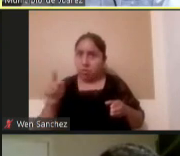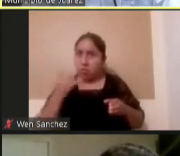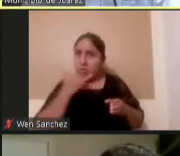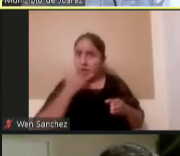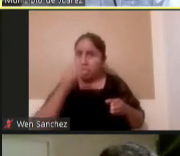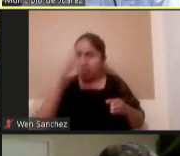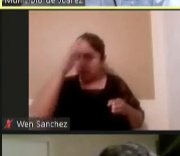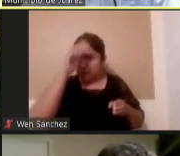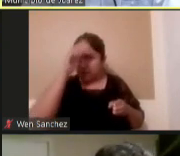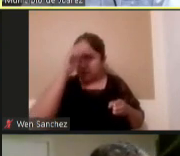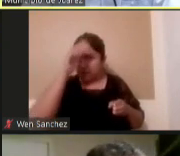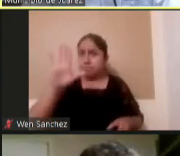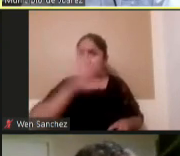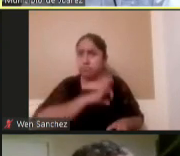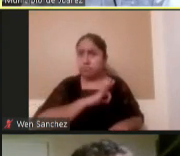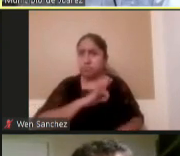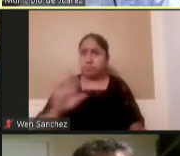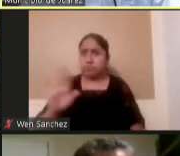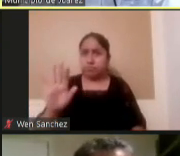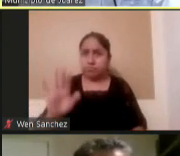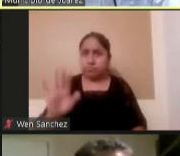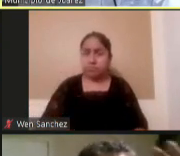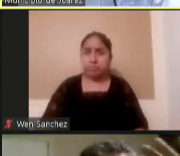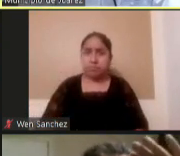favor de manifestarlo levantando su mano.